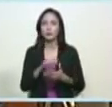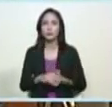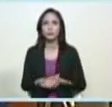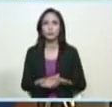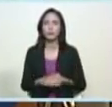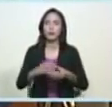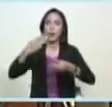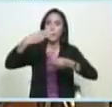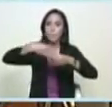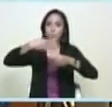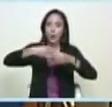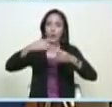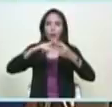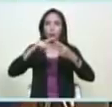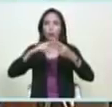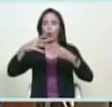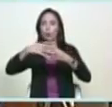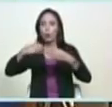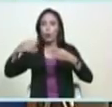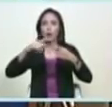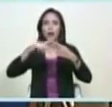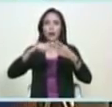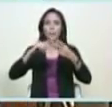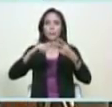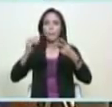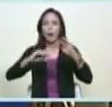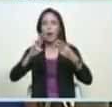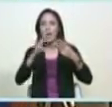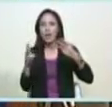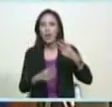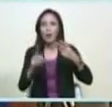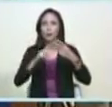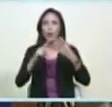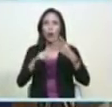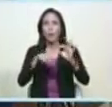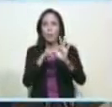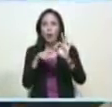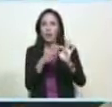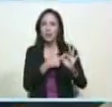petro dólares euros joanes